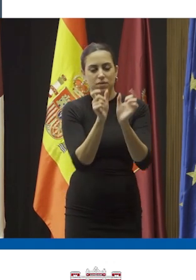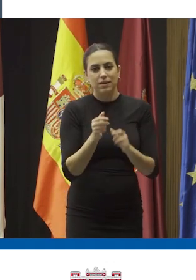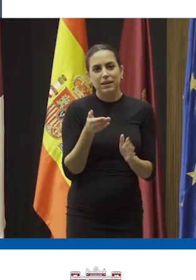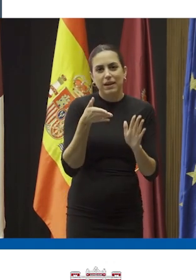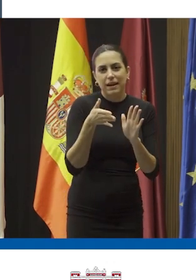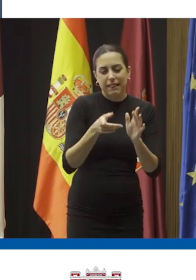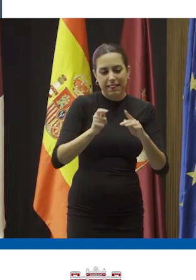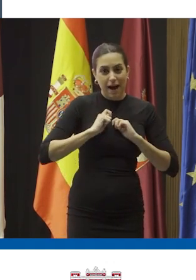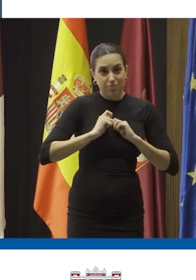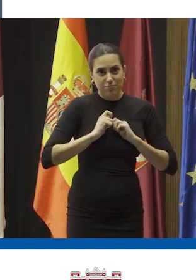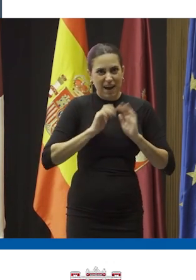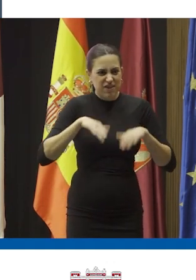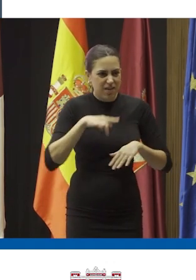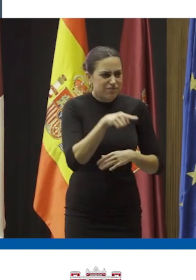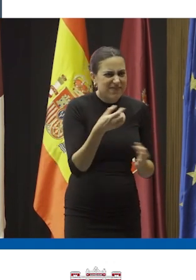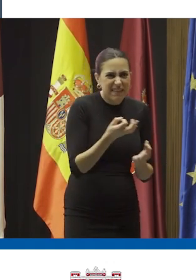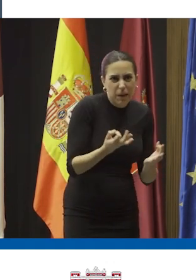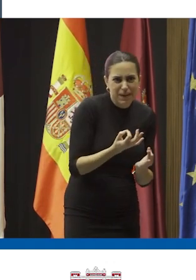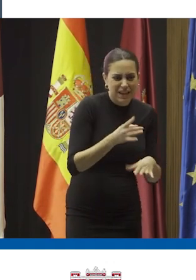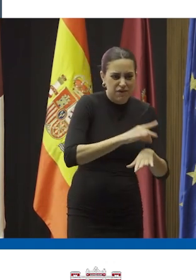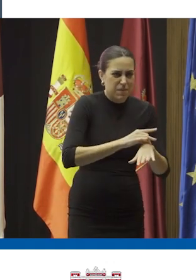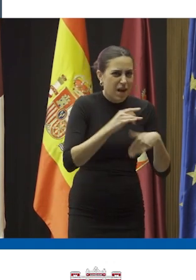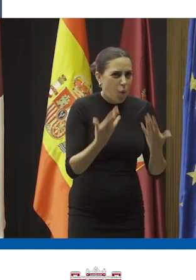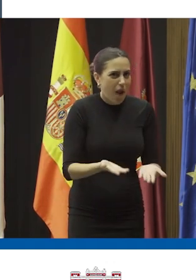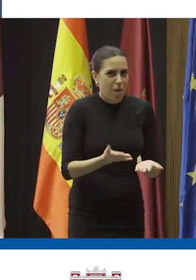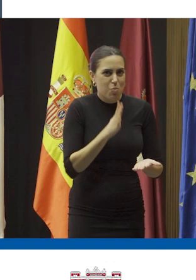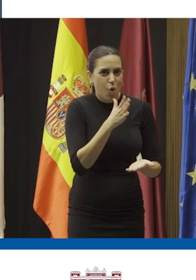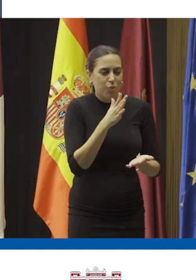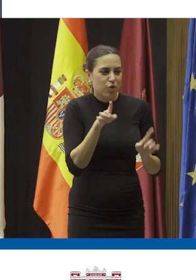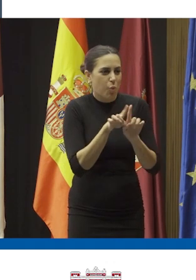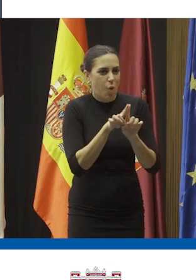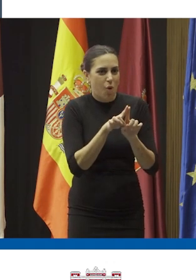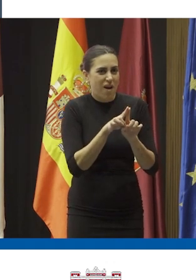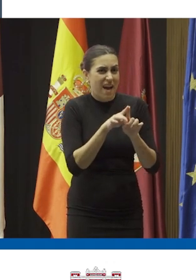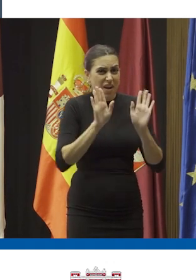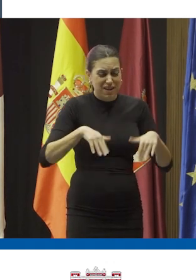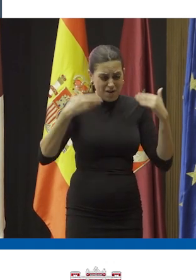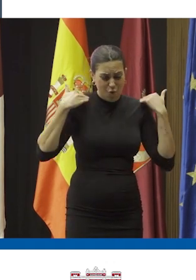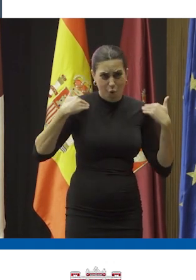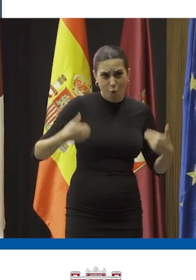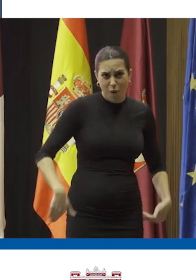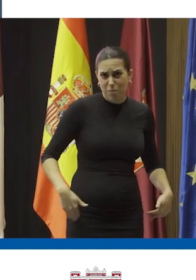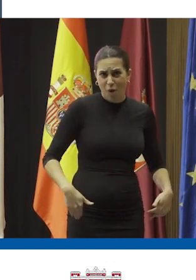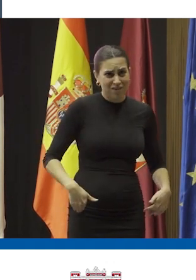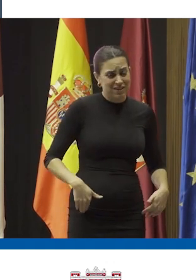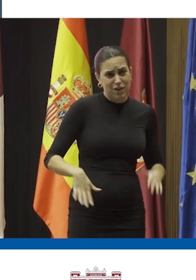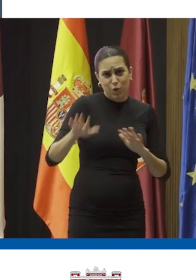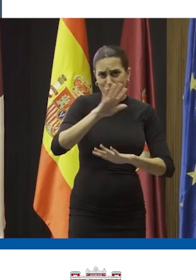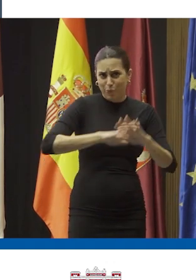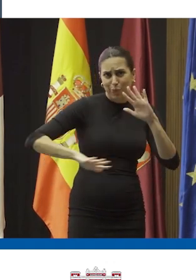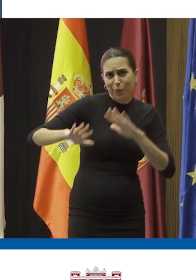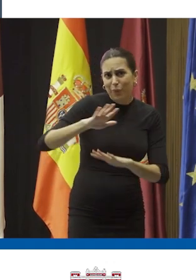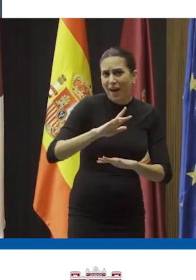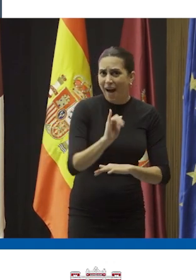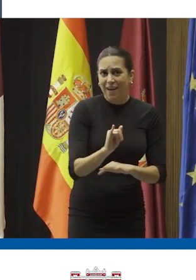información importante de qué está pasando en ese túnel oscuro que es el cuerpo humano. Es como apreciar en un túnel de